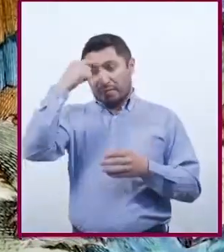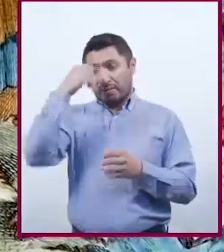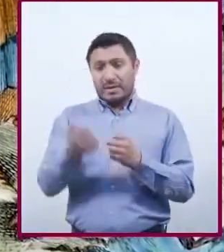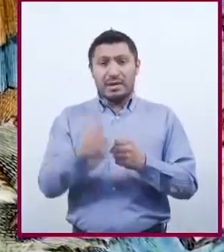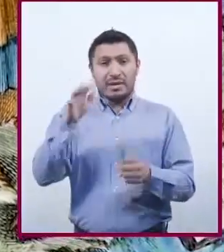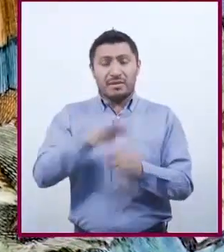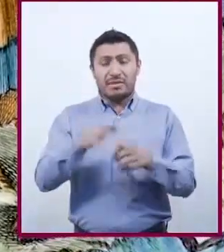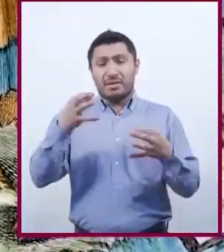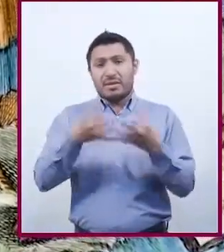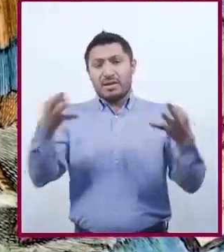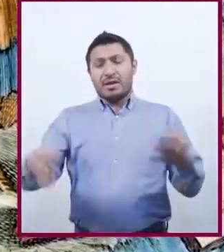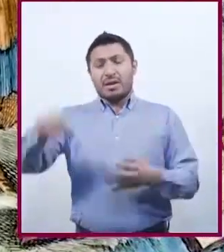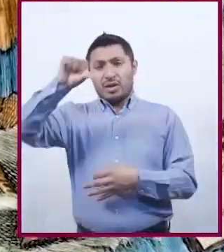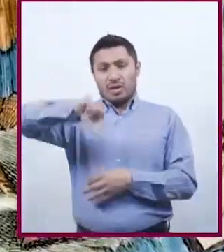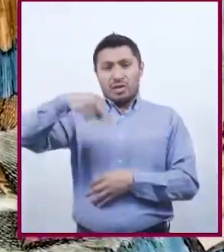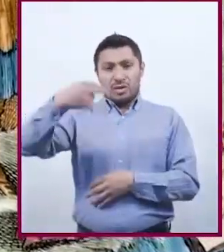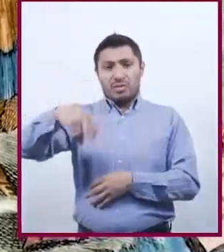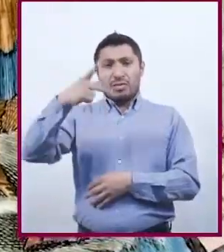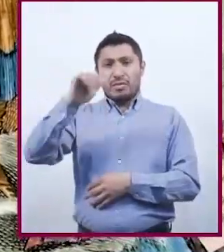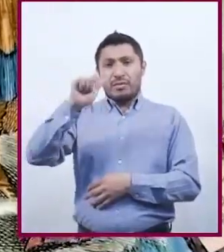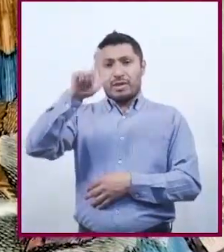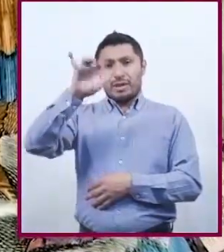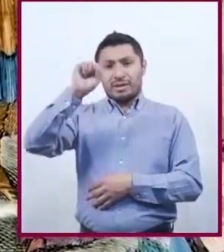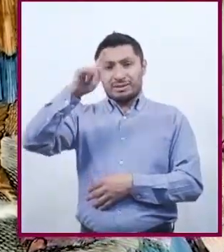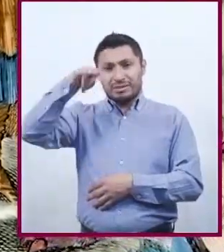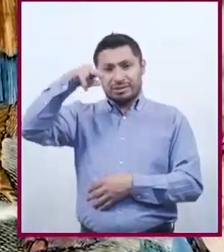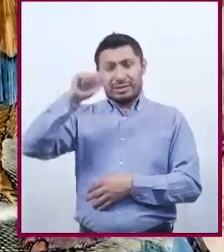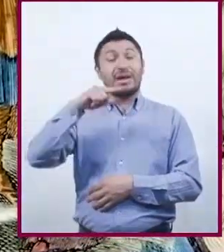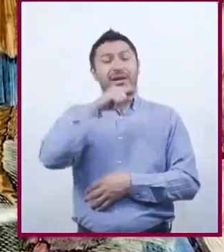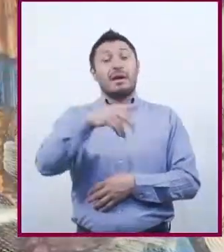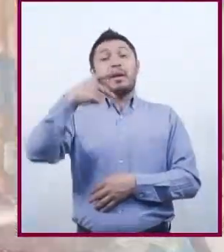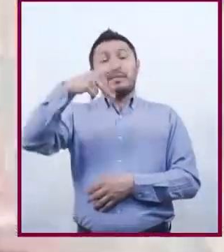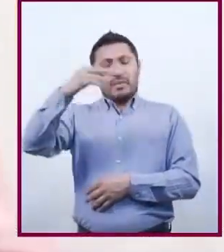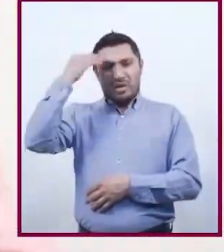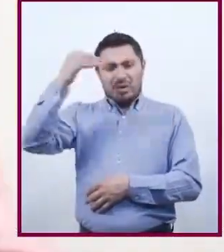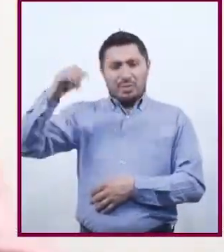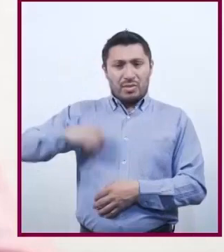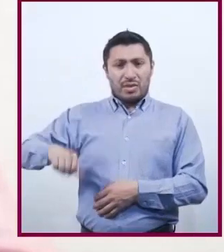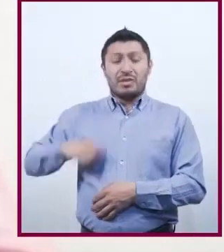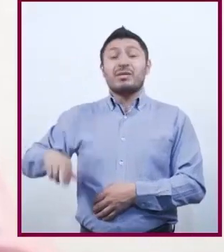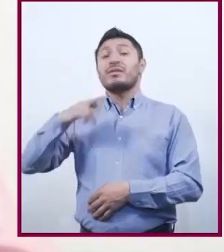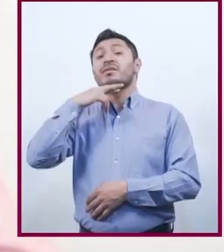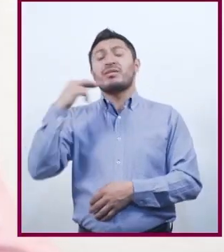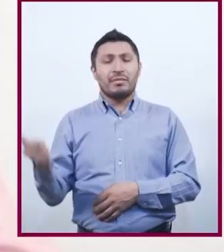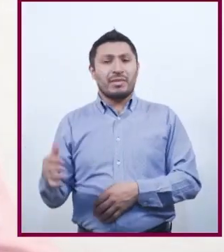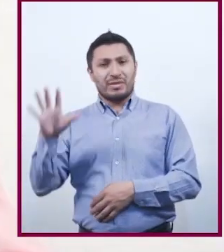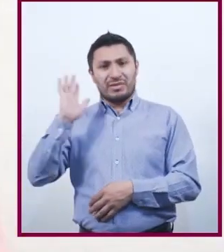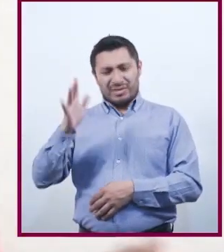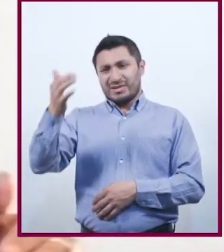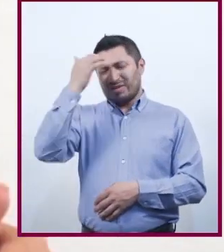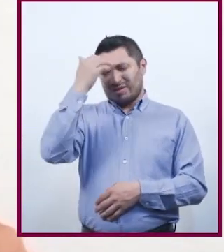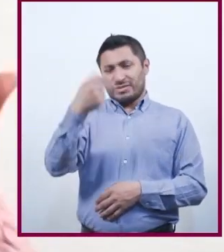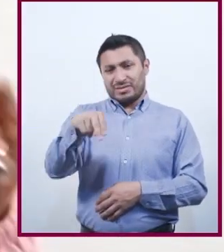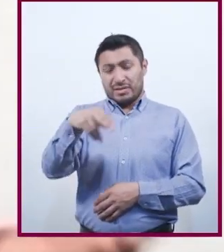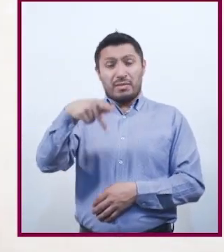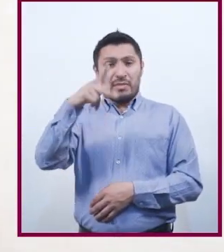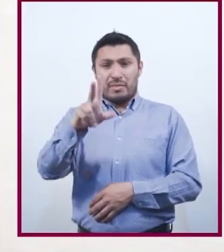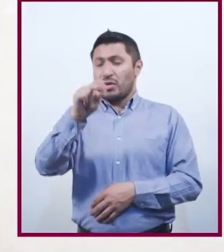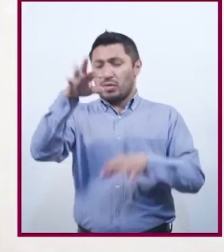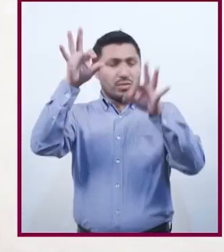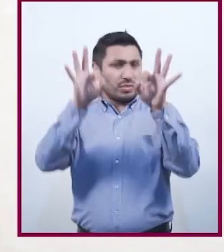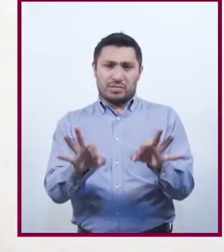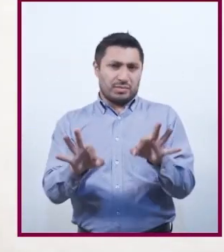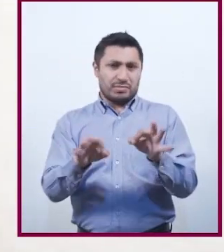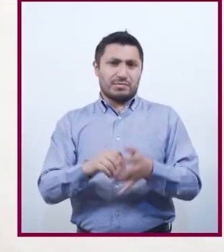Naciones para administrar el territorio de lo que hoy se llama Palestina, aunque desde la época del Imperio Romano ya se le conocía con este